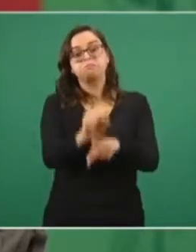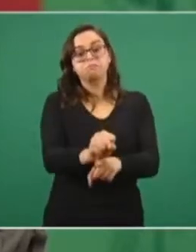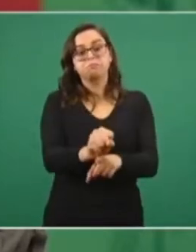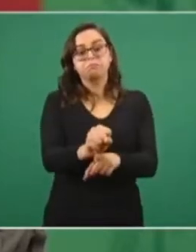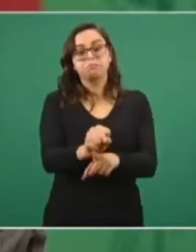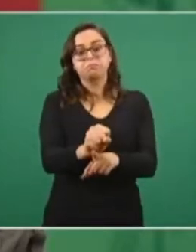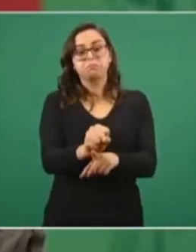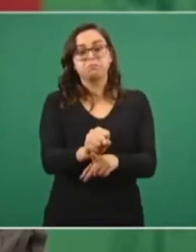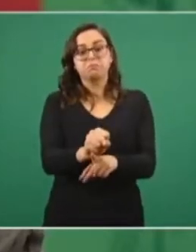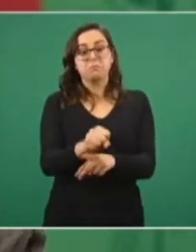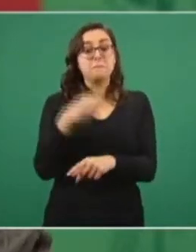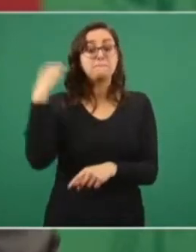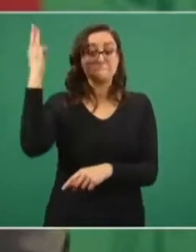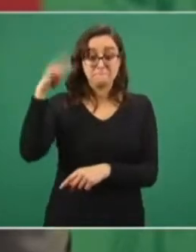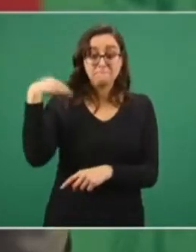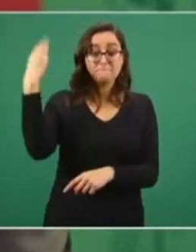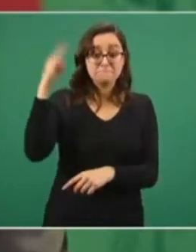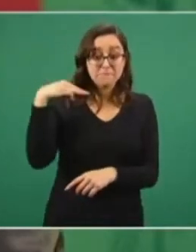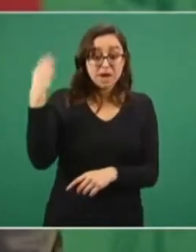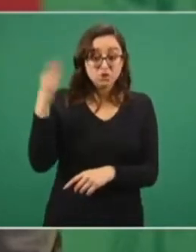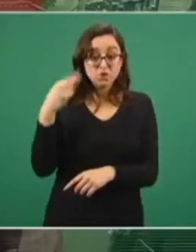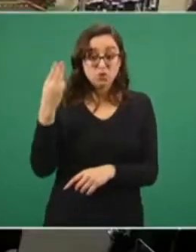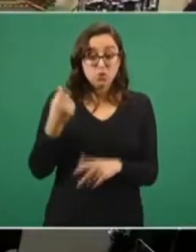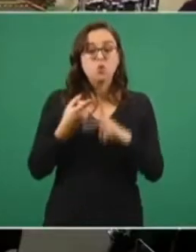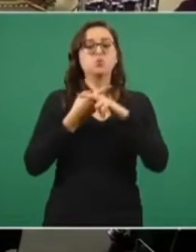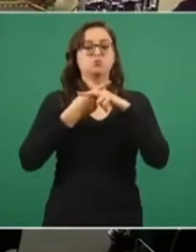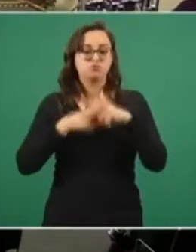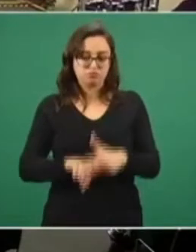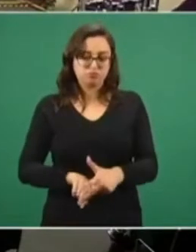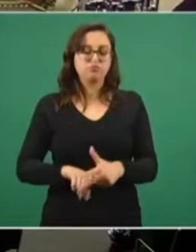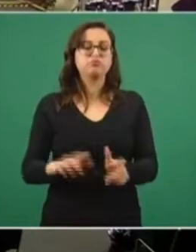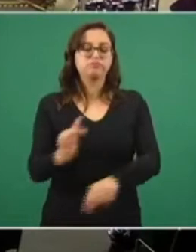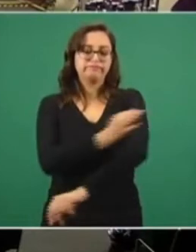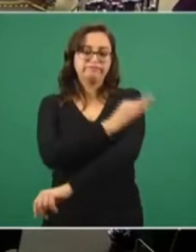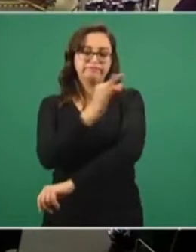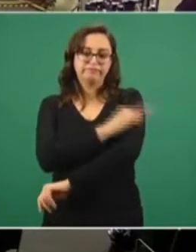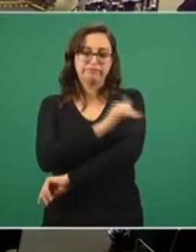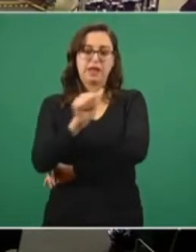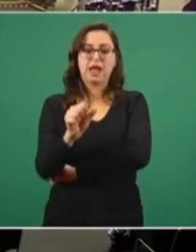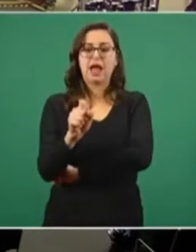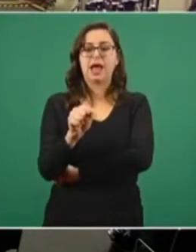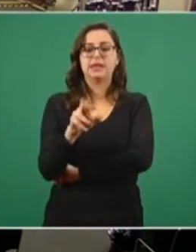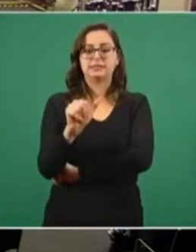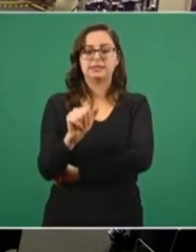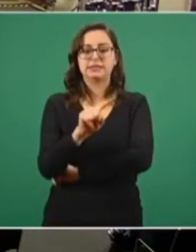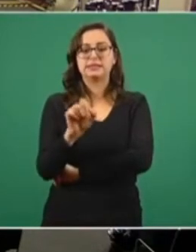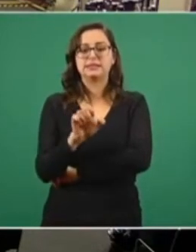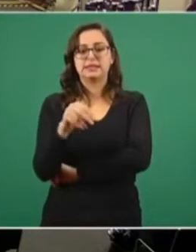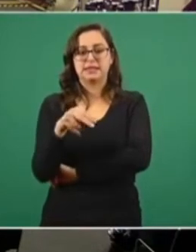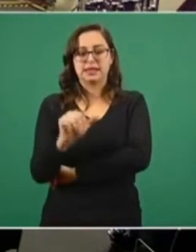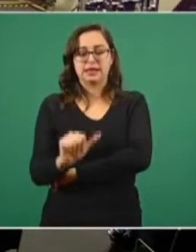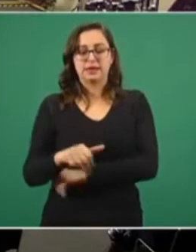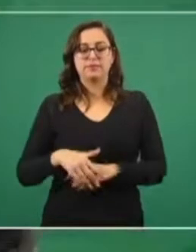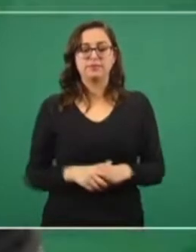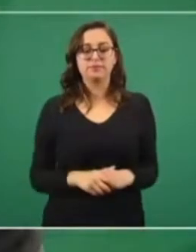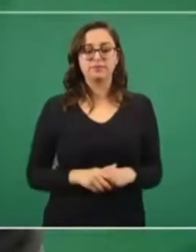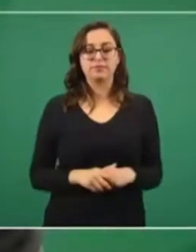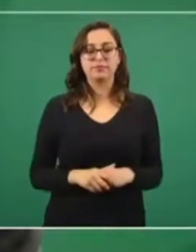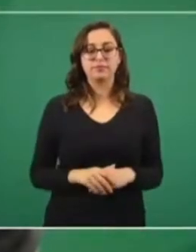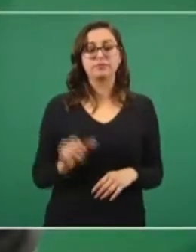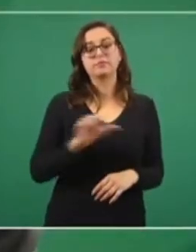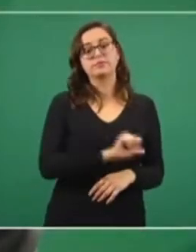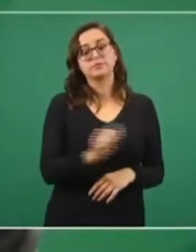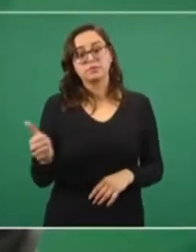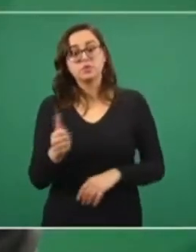de marzo posiblemente la vacuna de AstraZeneca también en operación. Otras